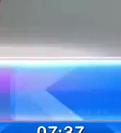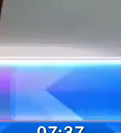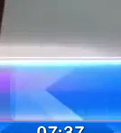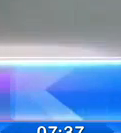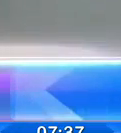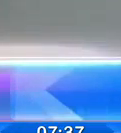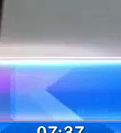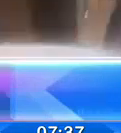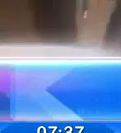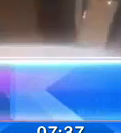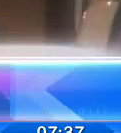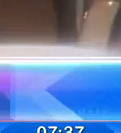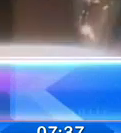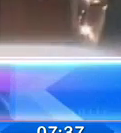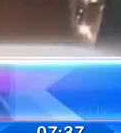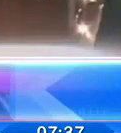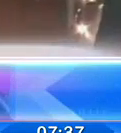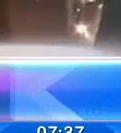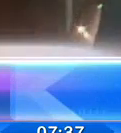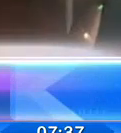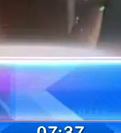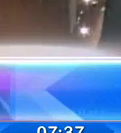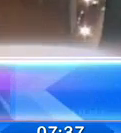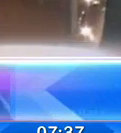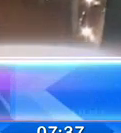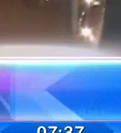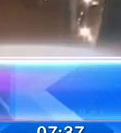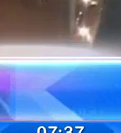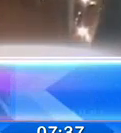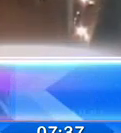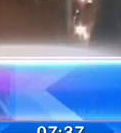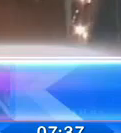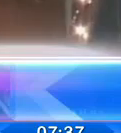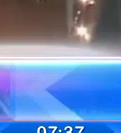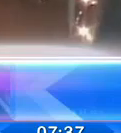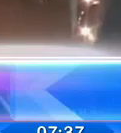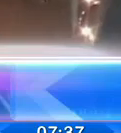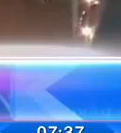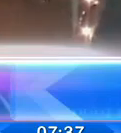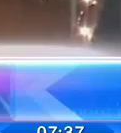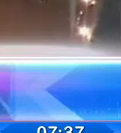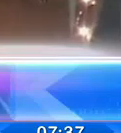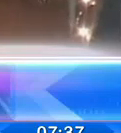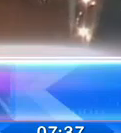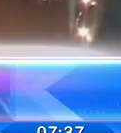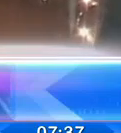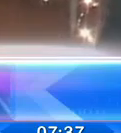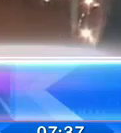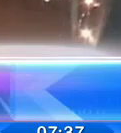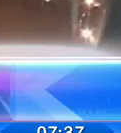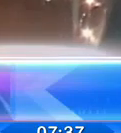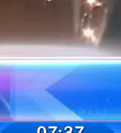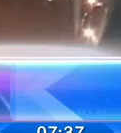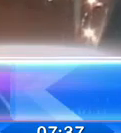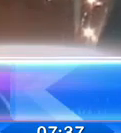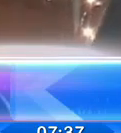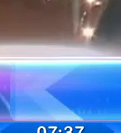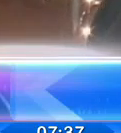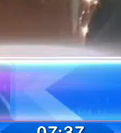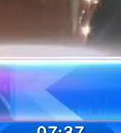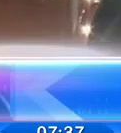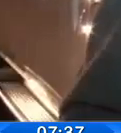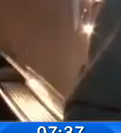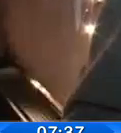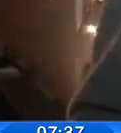gobierno para habilitar la vía de Panzaleo. Eso y más, al retornar, son las 7:37 de la mañana, 6:37 allá en